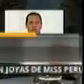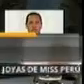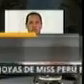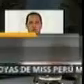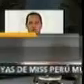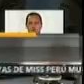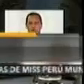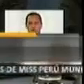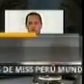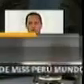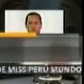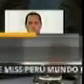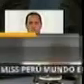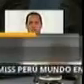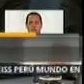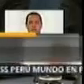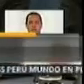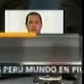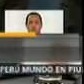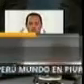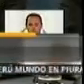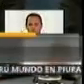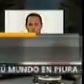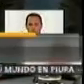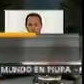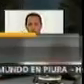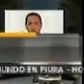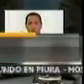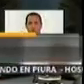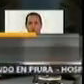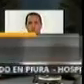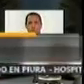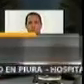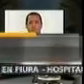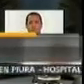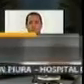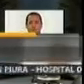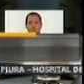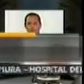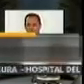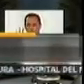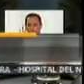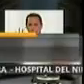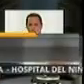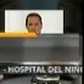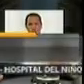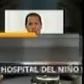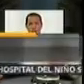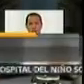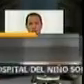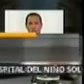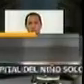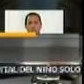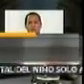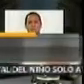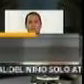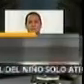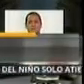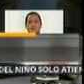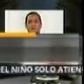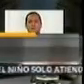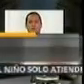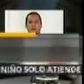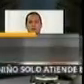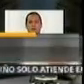groseramente, arbitrariamente un audio, poner frases, sacar palabras y de esta manera